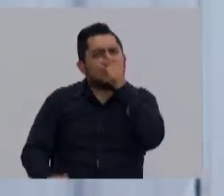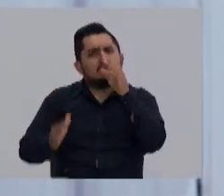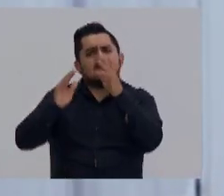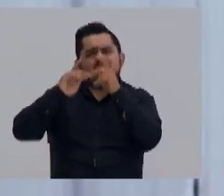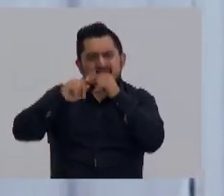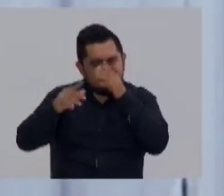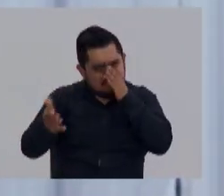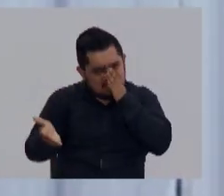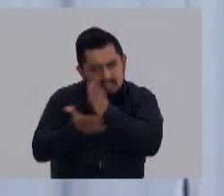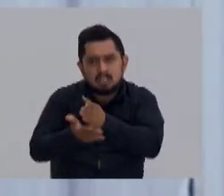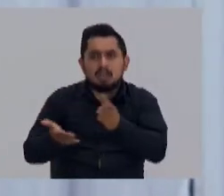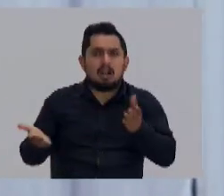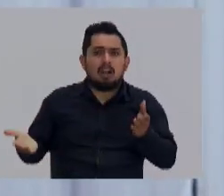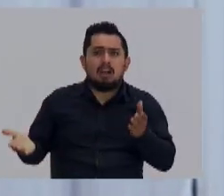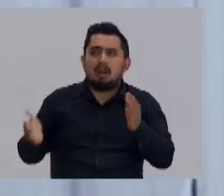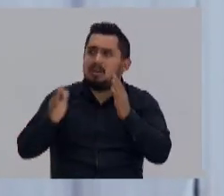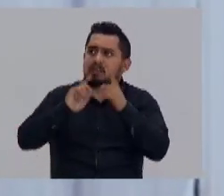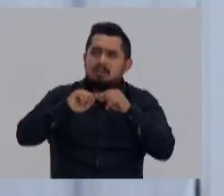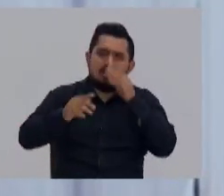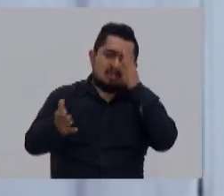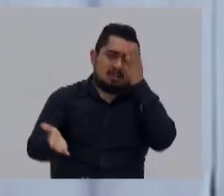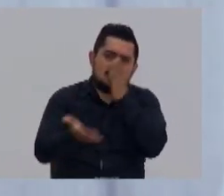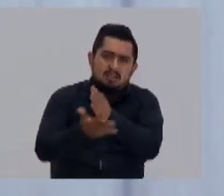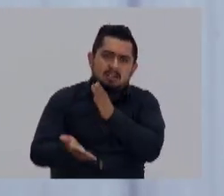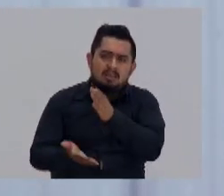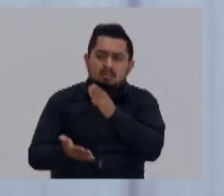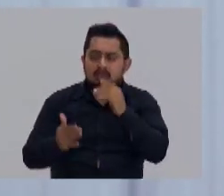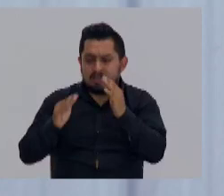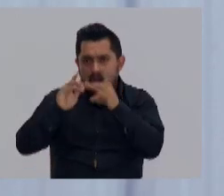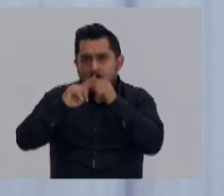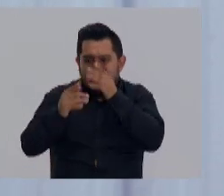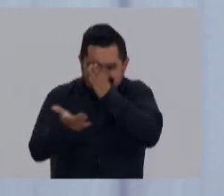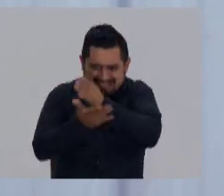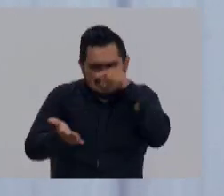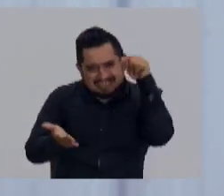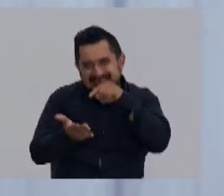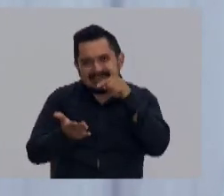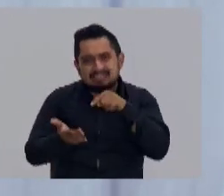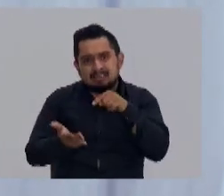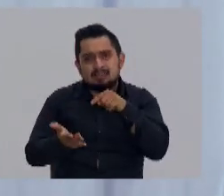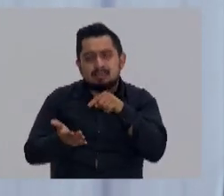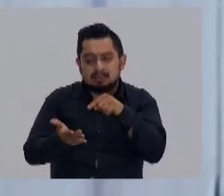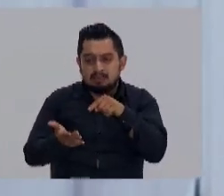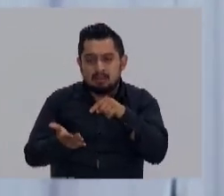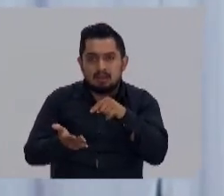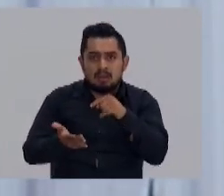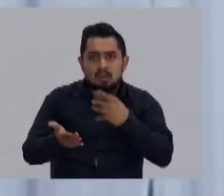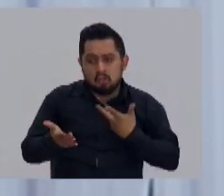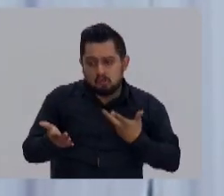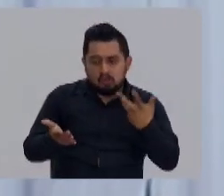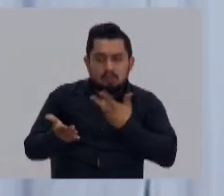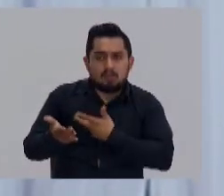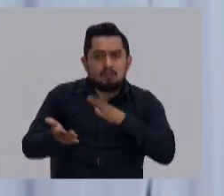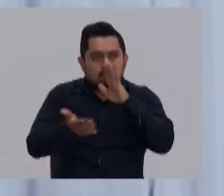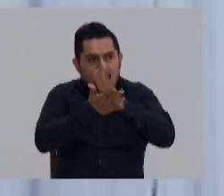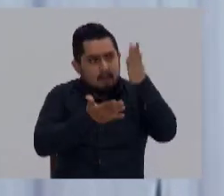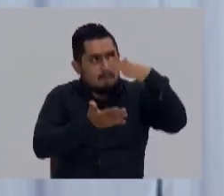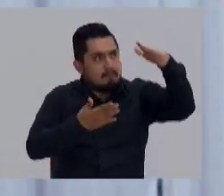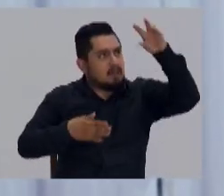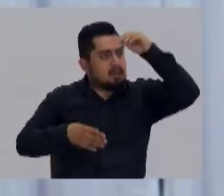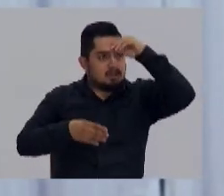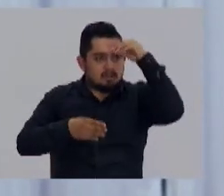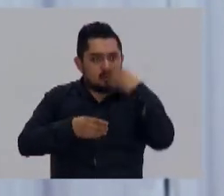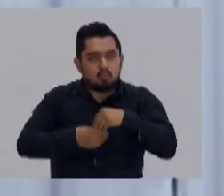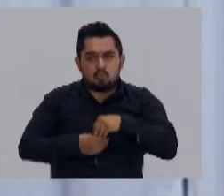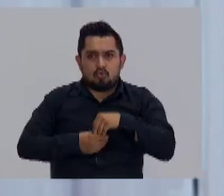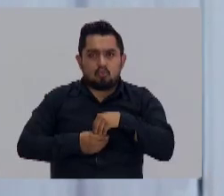Congrégate. ¿Por qué? Porque en el congregarte todos nos alimentamos de su